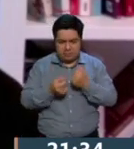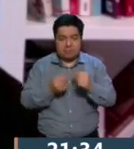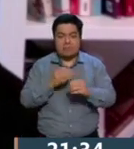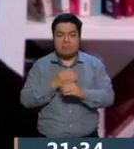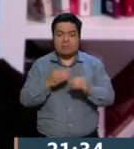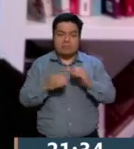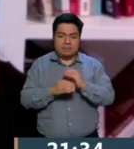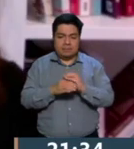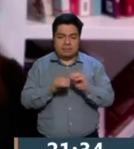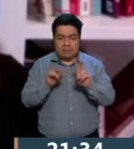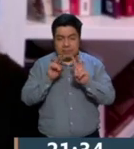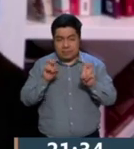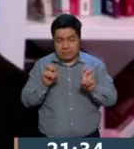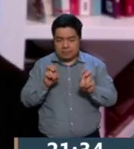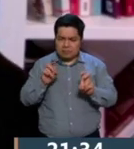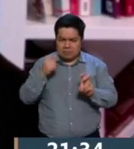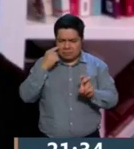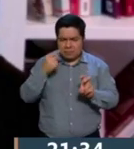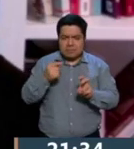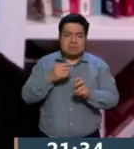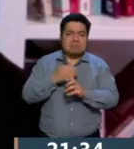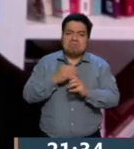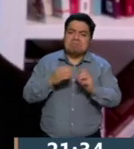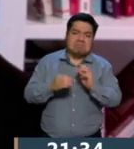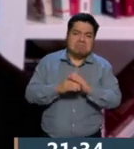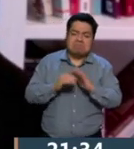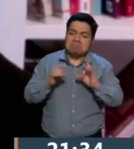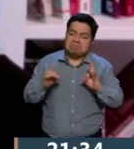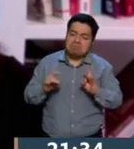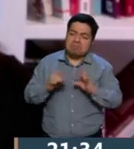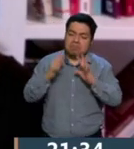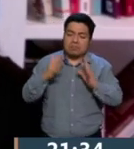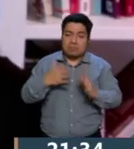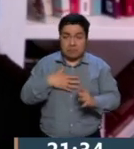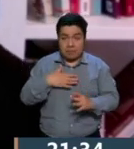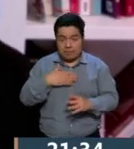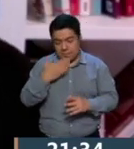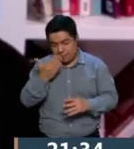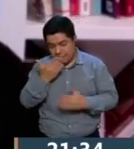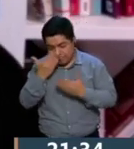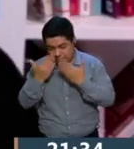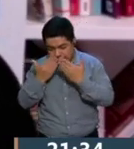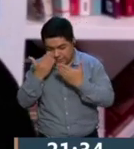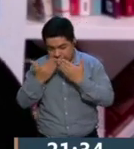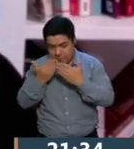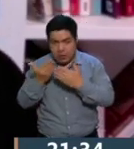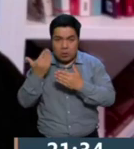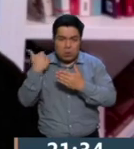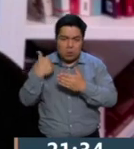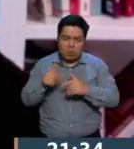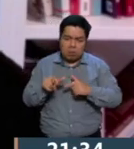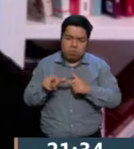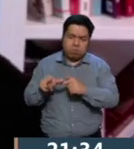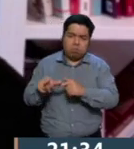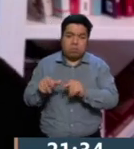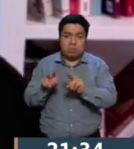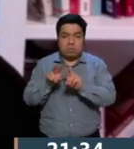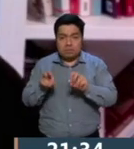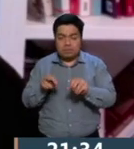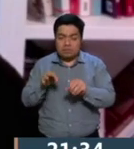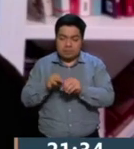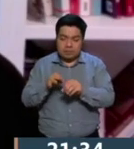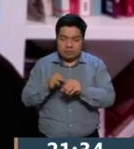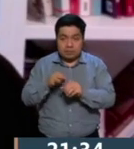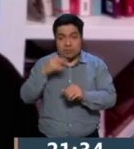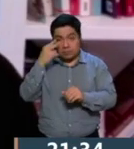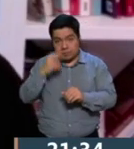de un tema del que casualmente y por cosas de la vida yo lo he estudiado y acompañado desde hace mucho tiempo y tiene que ver con el tema de los votos de los